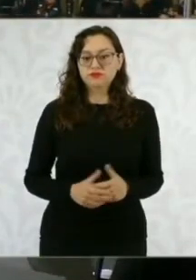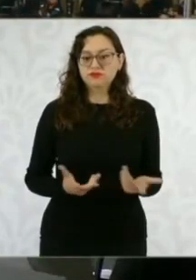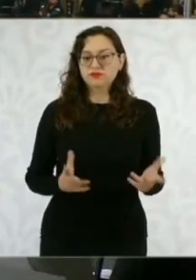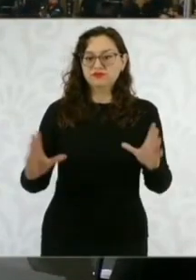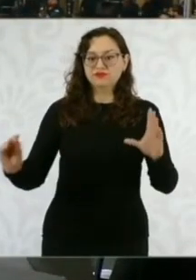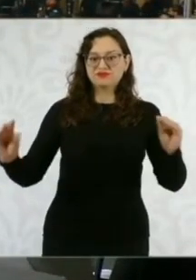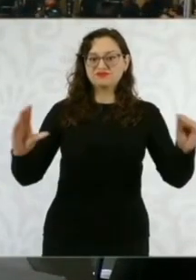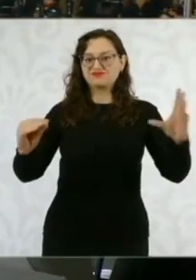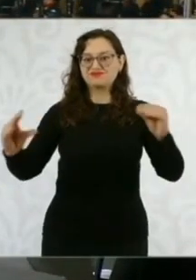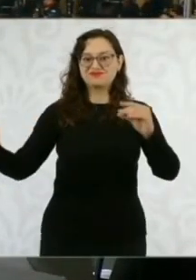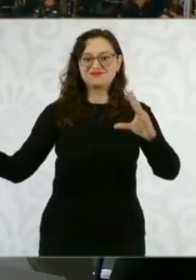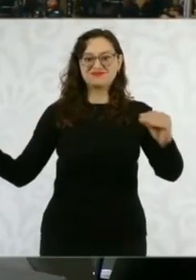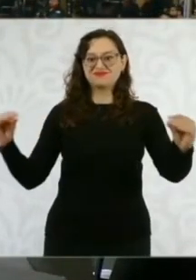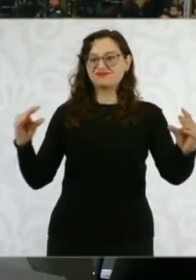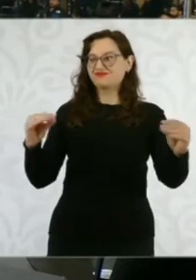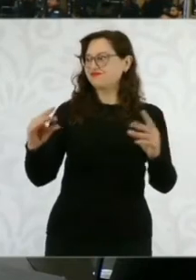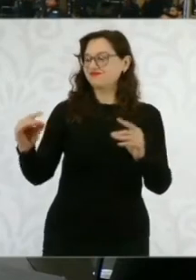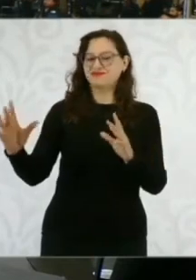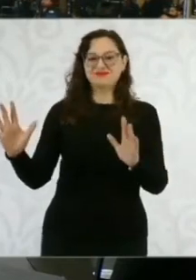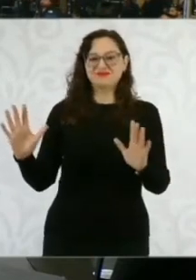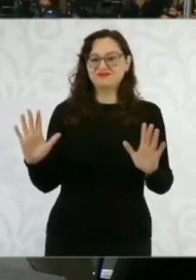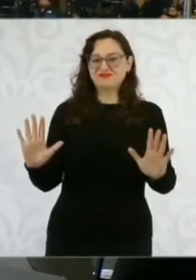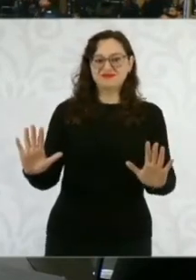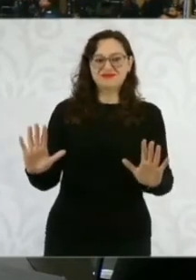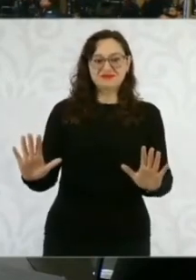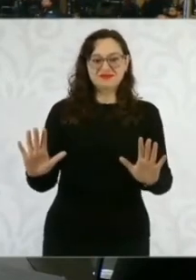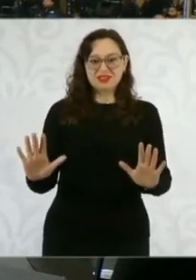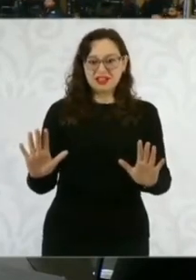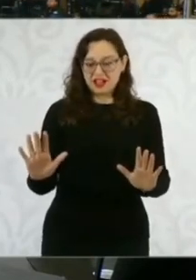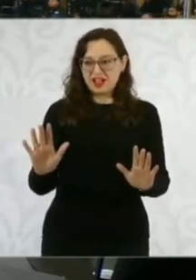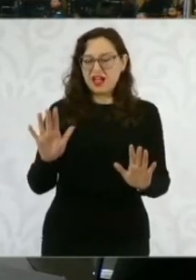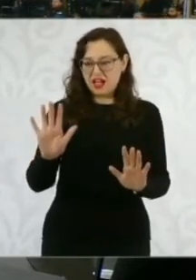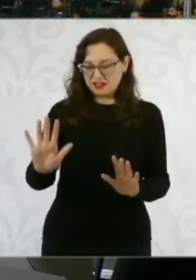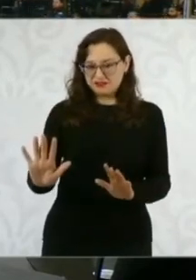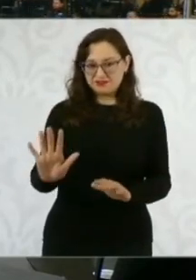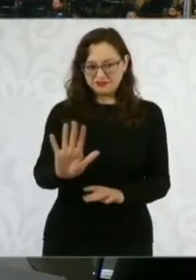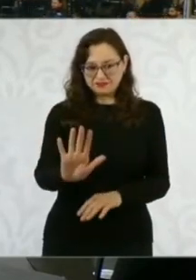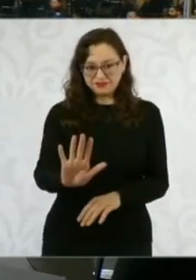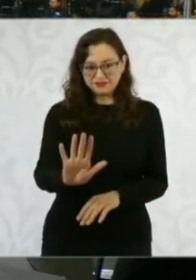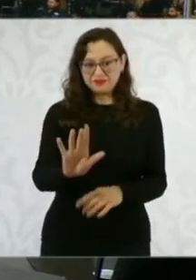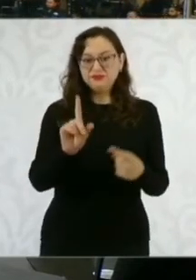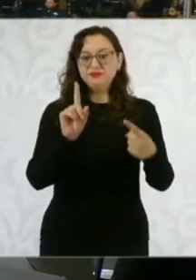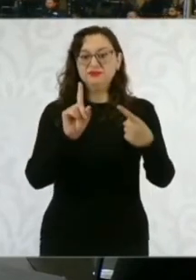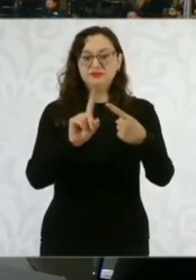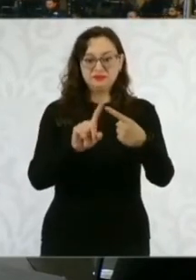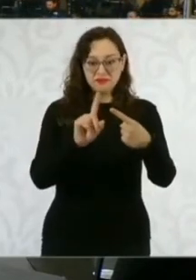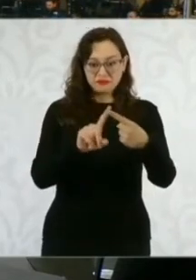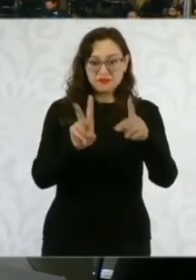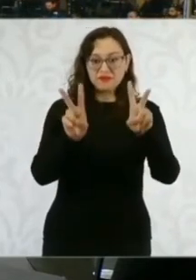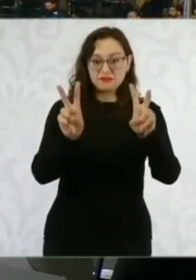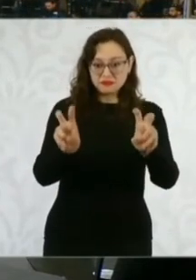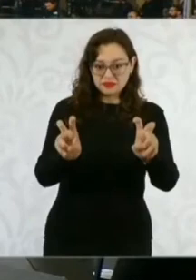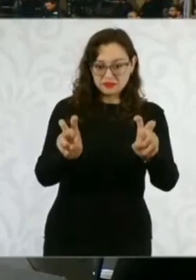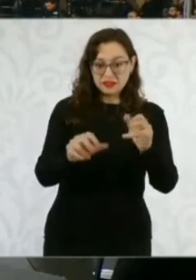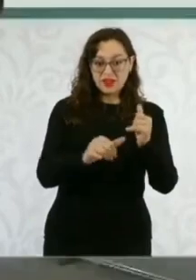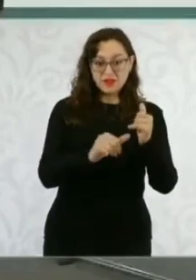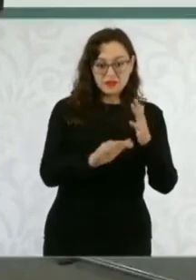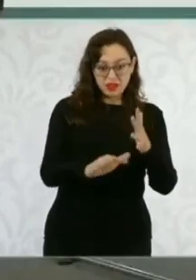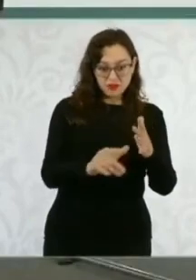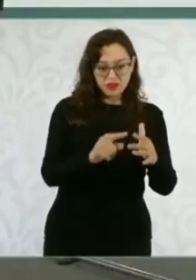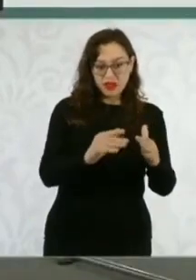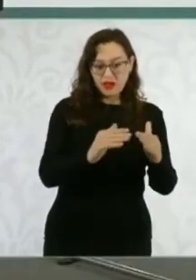A ver, vamos a hacer una cosa. Contesta, Octavio, el tema de si los trabajadores llegaron a